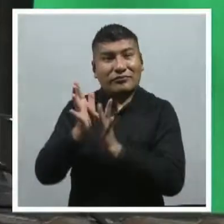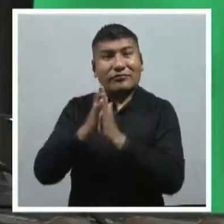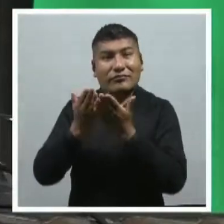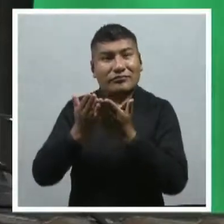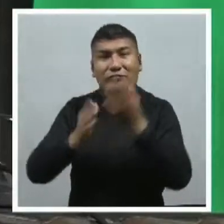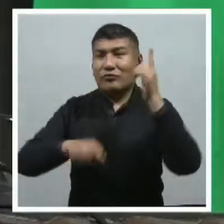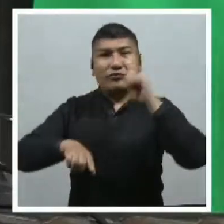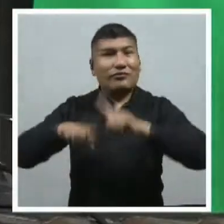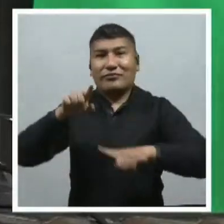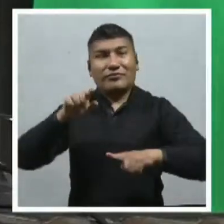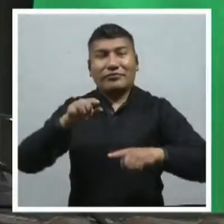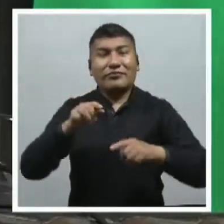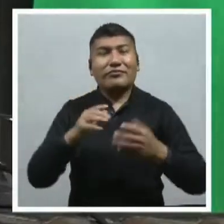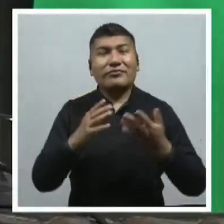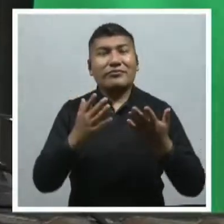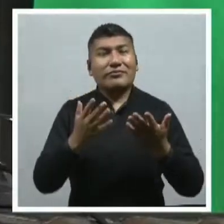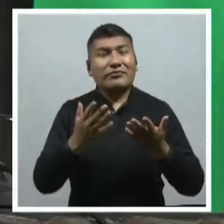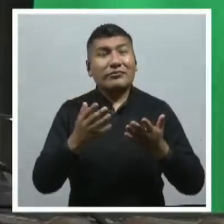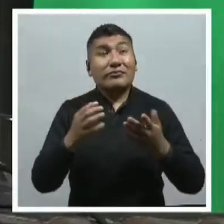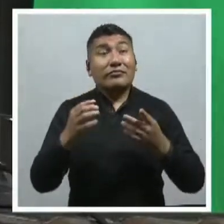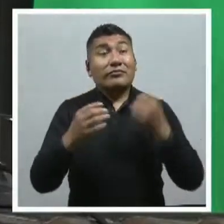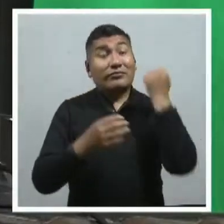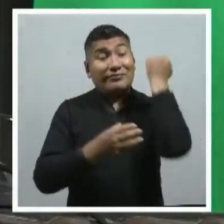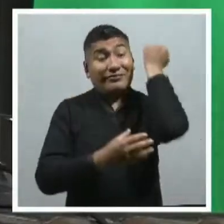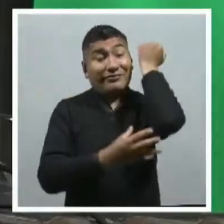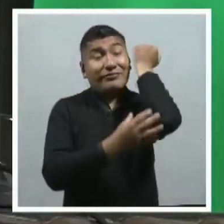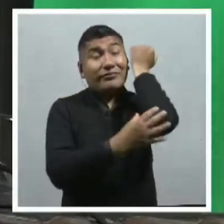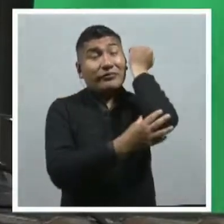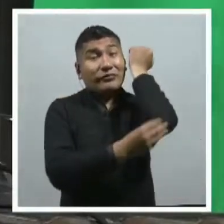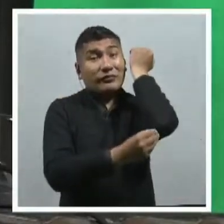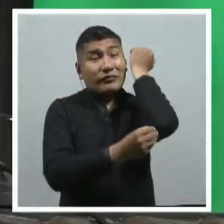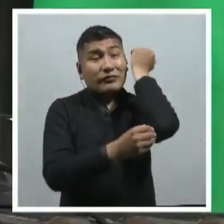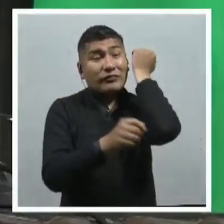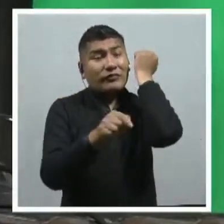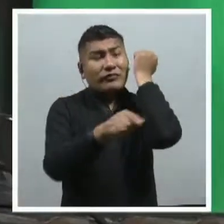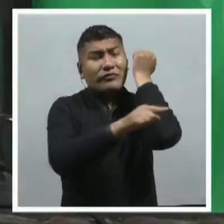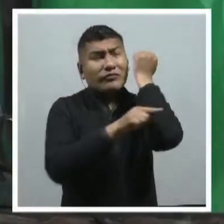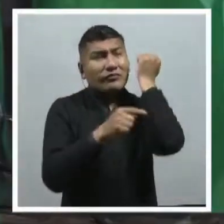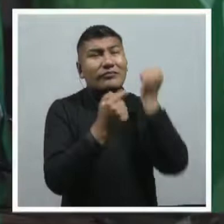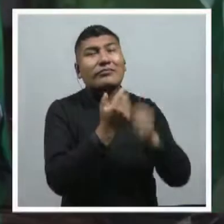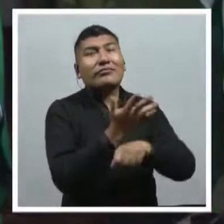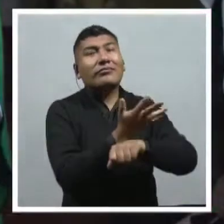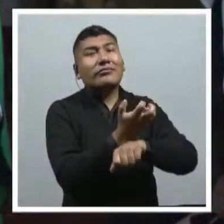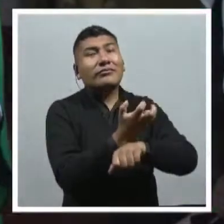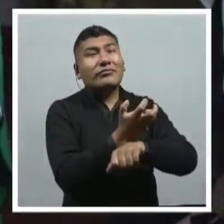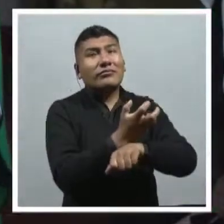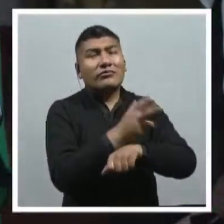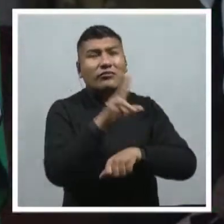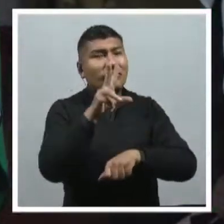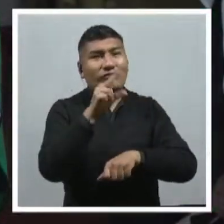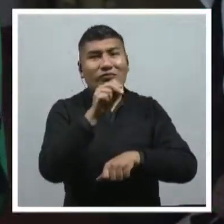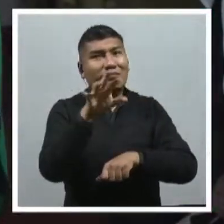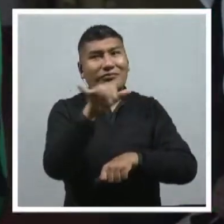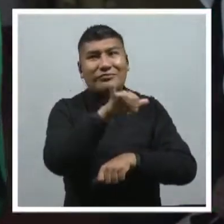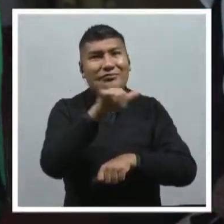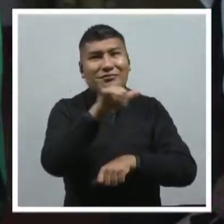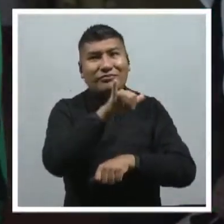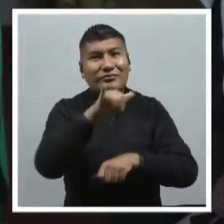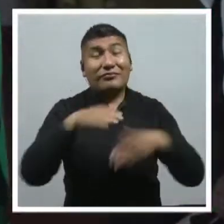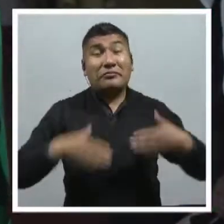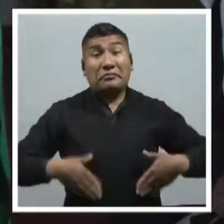podemos identificar la pobreza con la indigencia, ¿no? Vivir